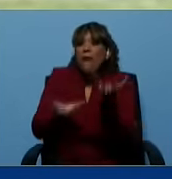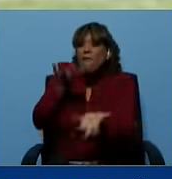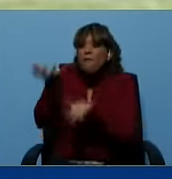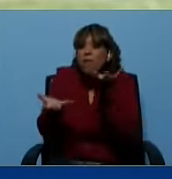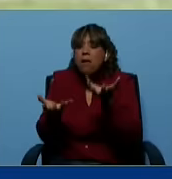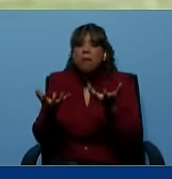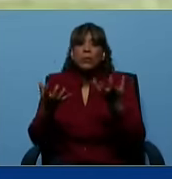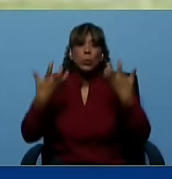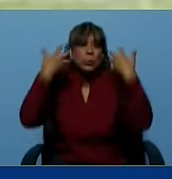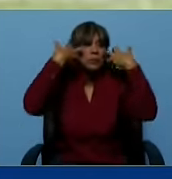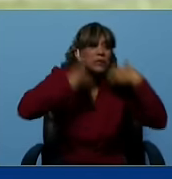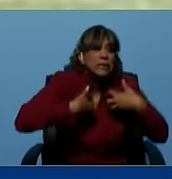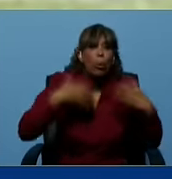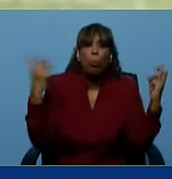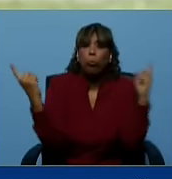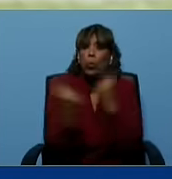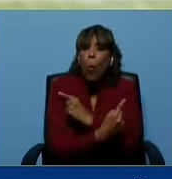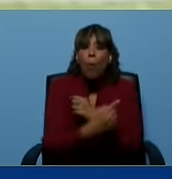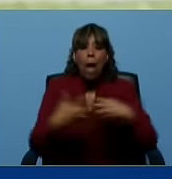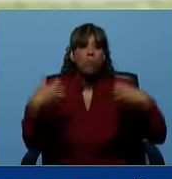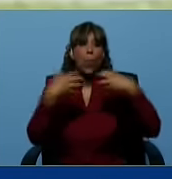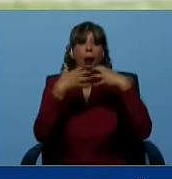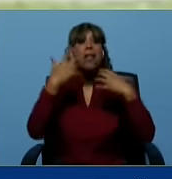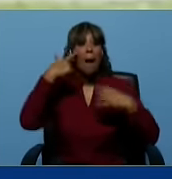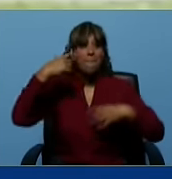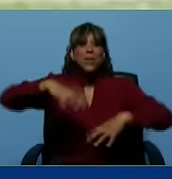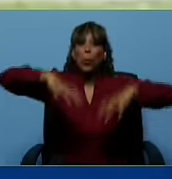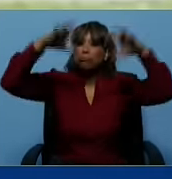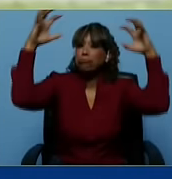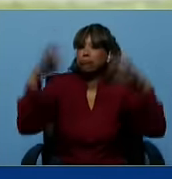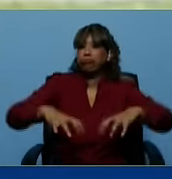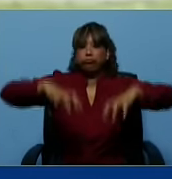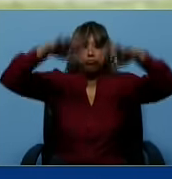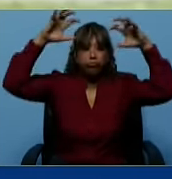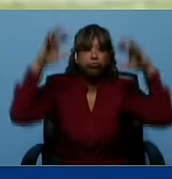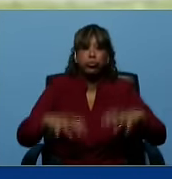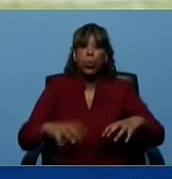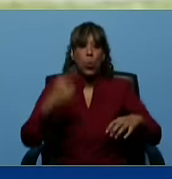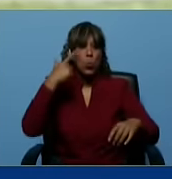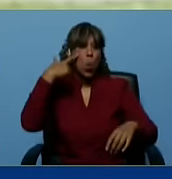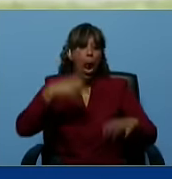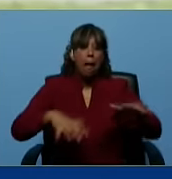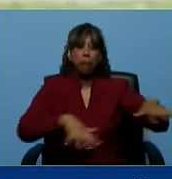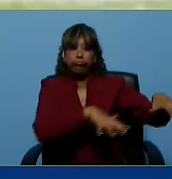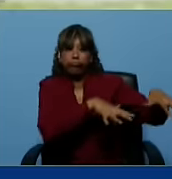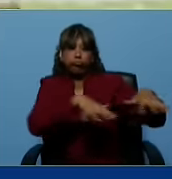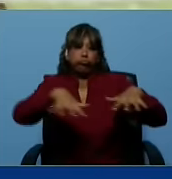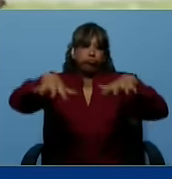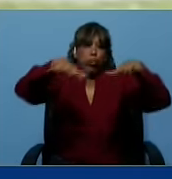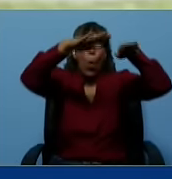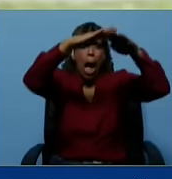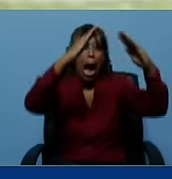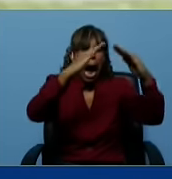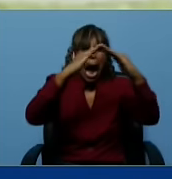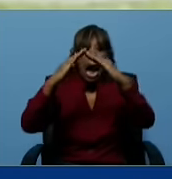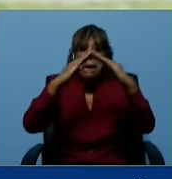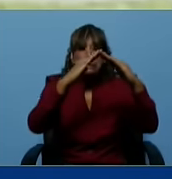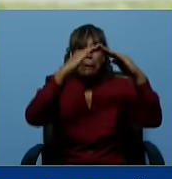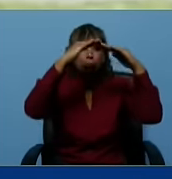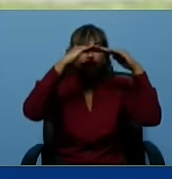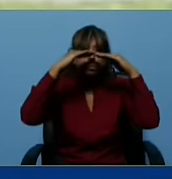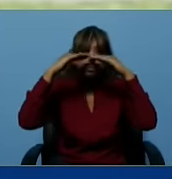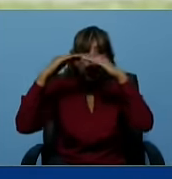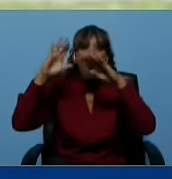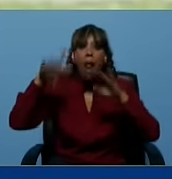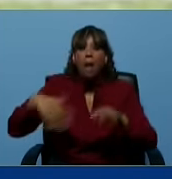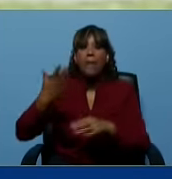estamos viviendo. Bueno, lo hemos visto, las crisis que ha causado, las lluvias intensas, lo tuvimos el año pasado en las